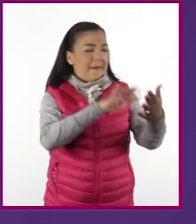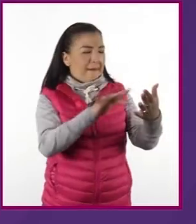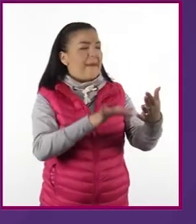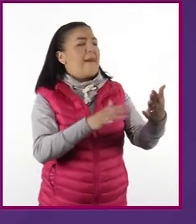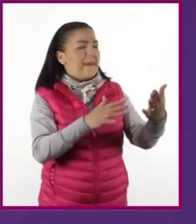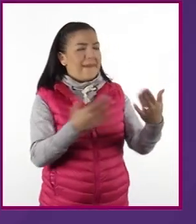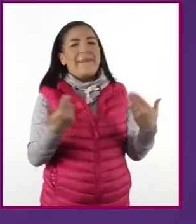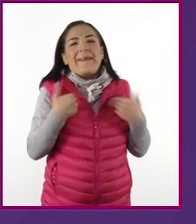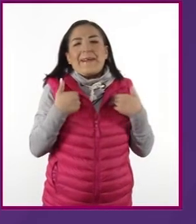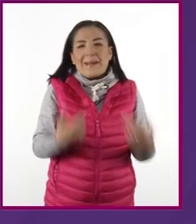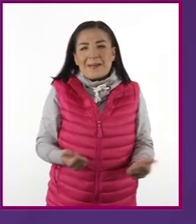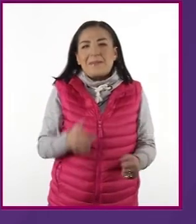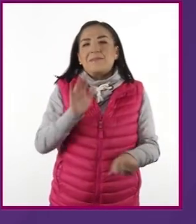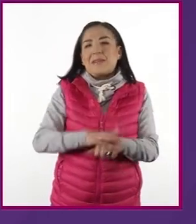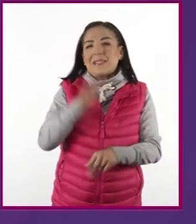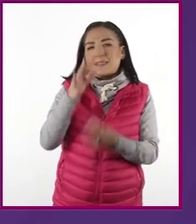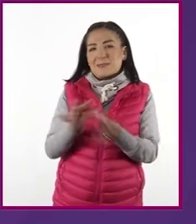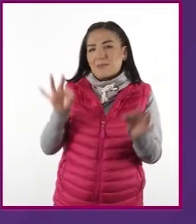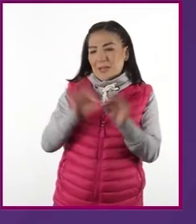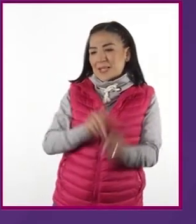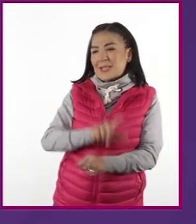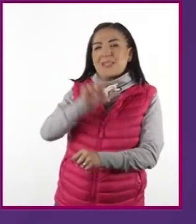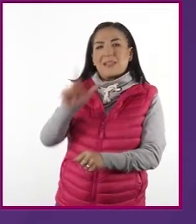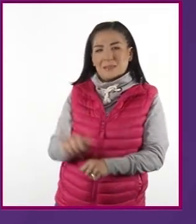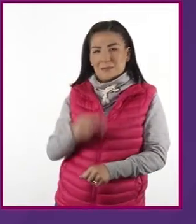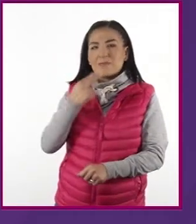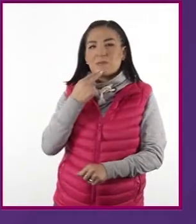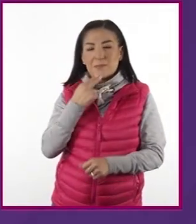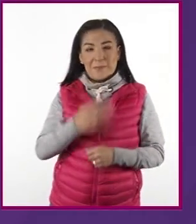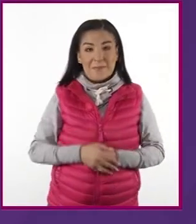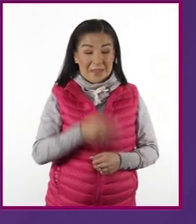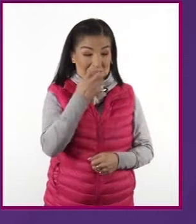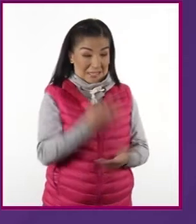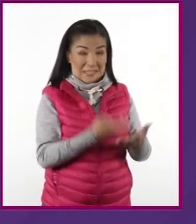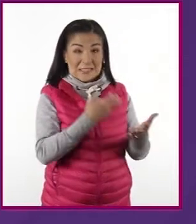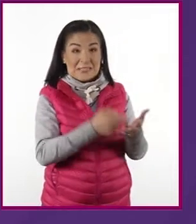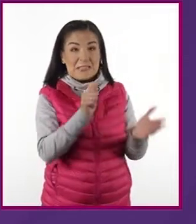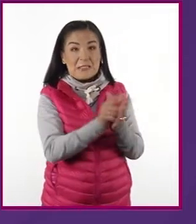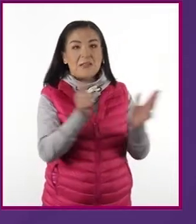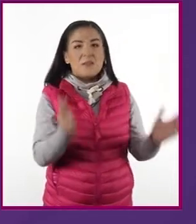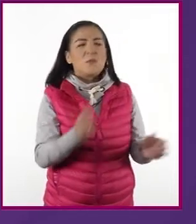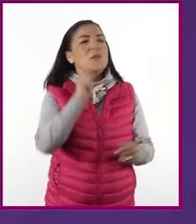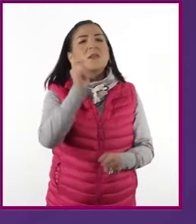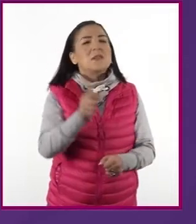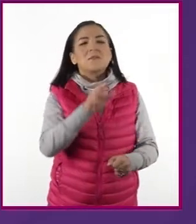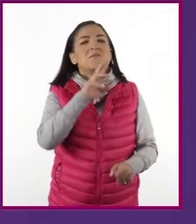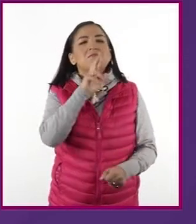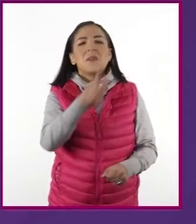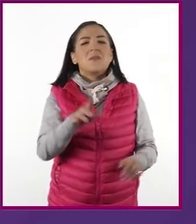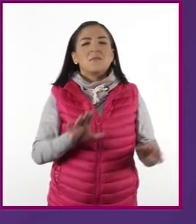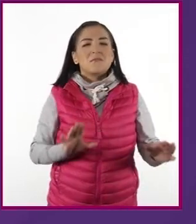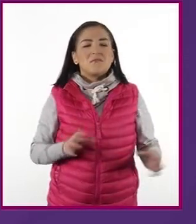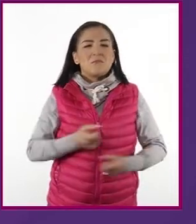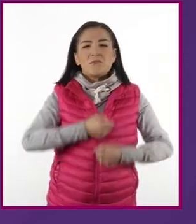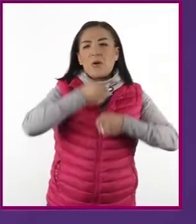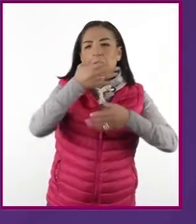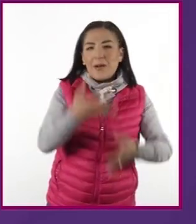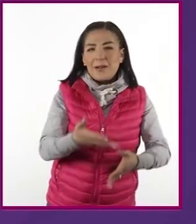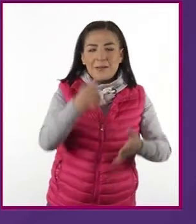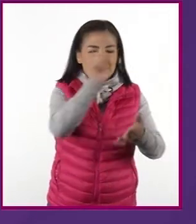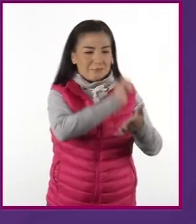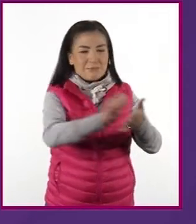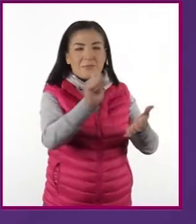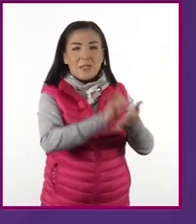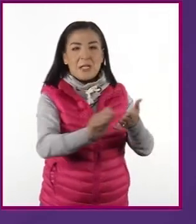indispensables. Este libro conjuga algo de la mejor poesía escrita por 2 docenas